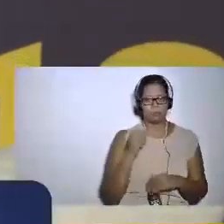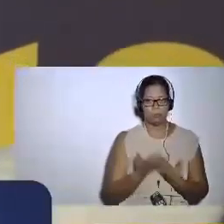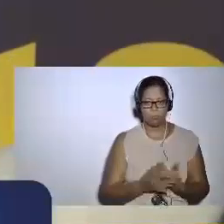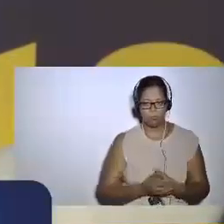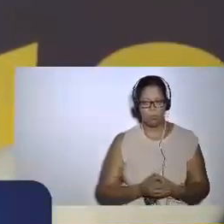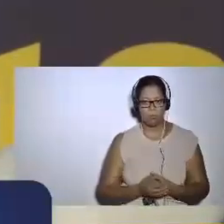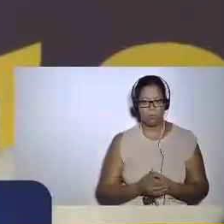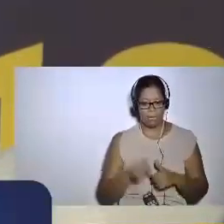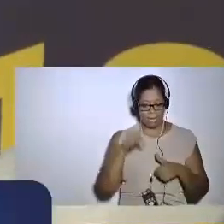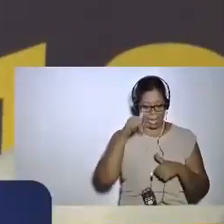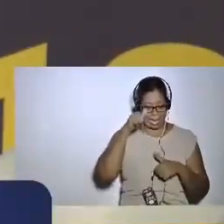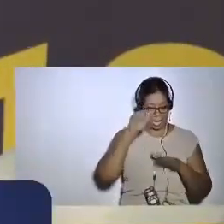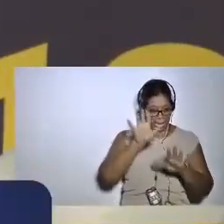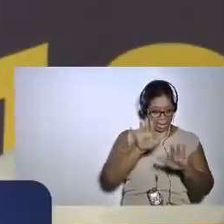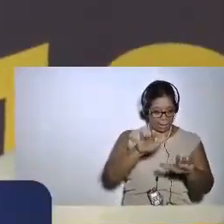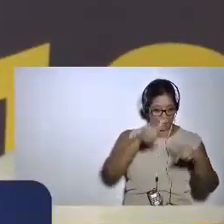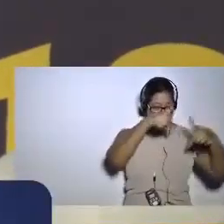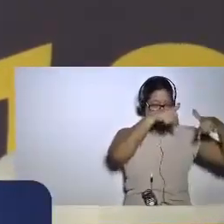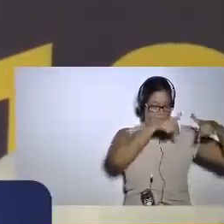Ahora,